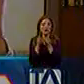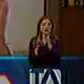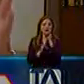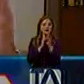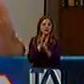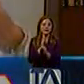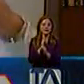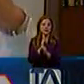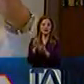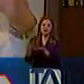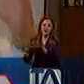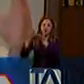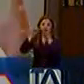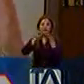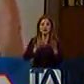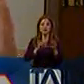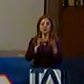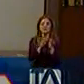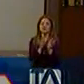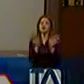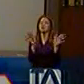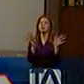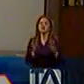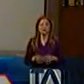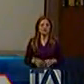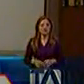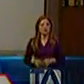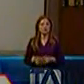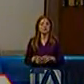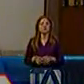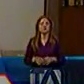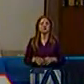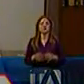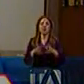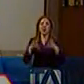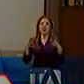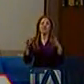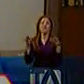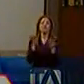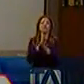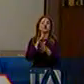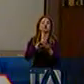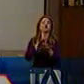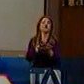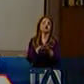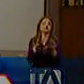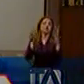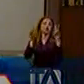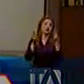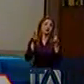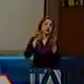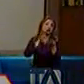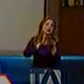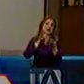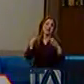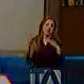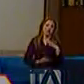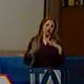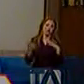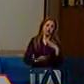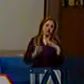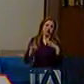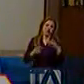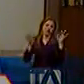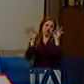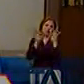un crédito amplio para hacer que funcionen las centrales hidroeléctricas que